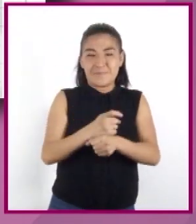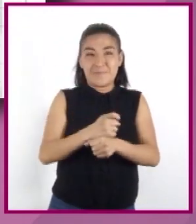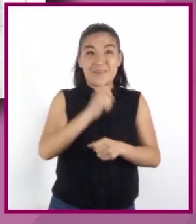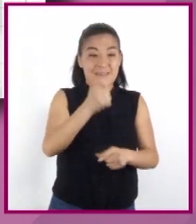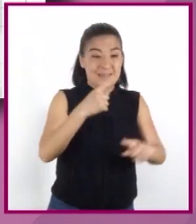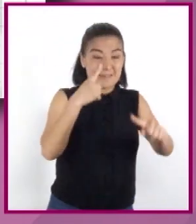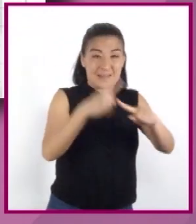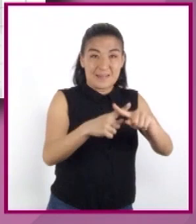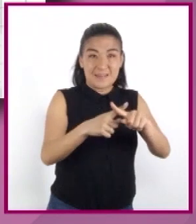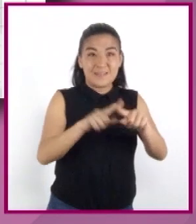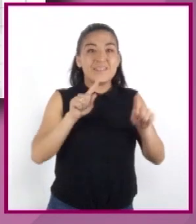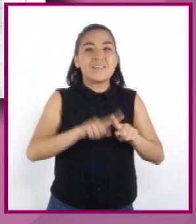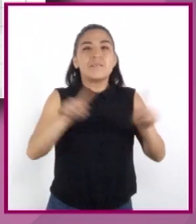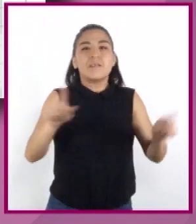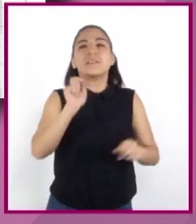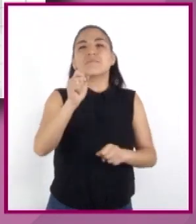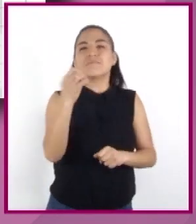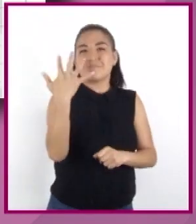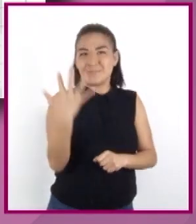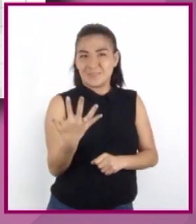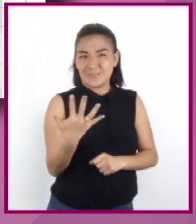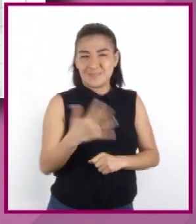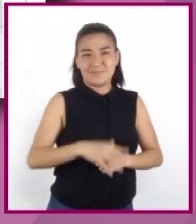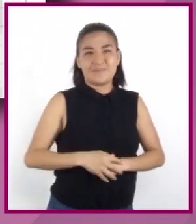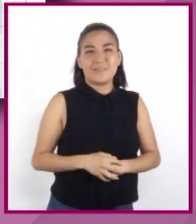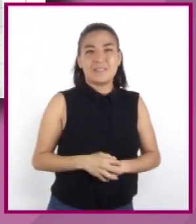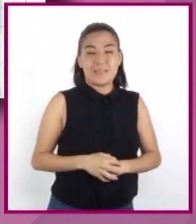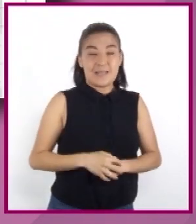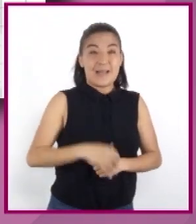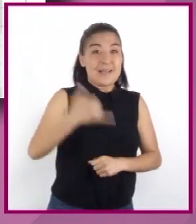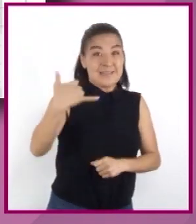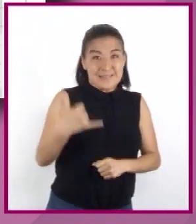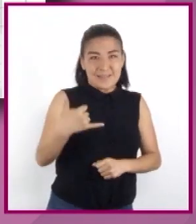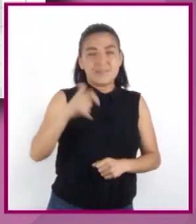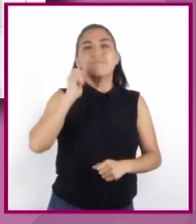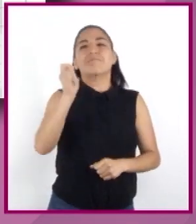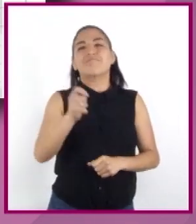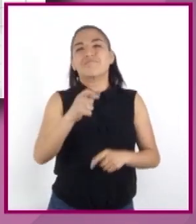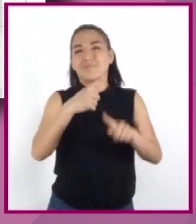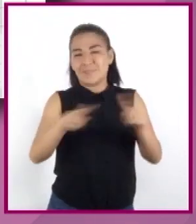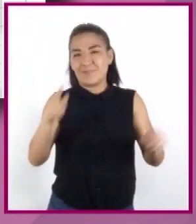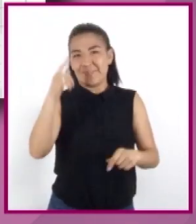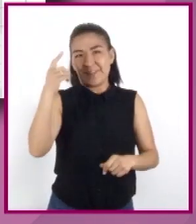X, su diferencia es de 5 y en Y es de 10.